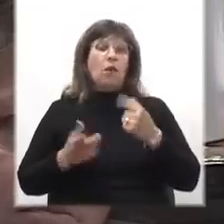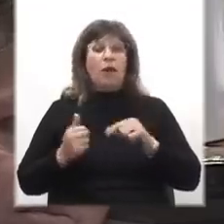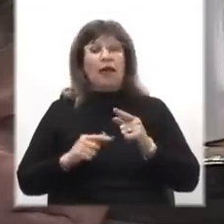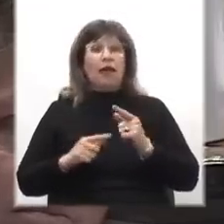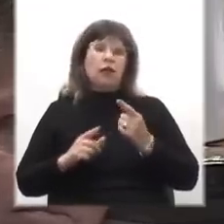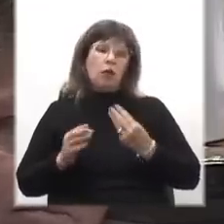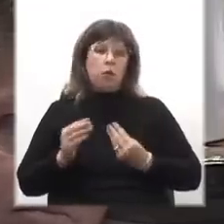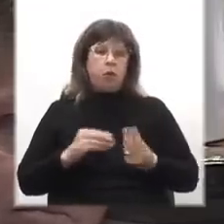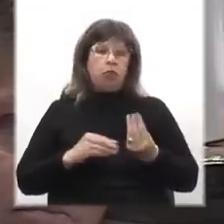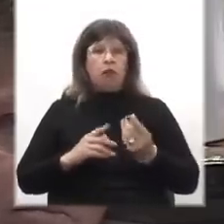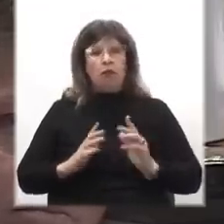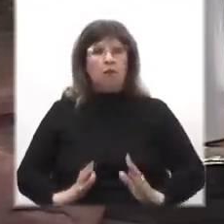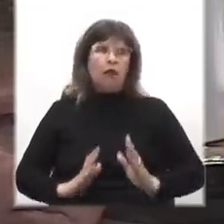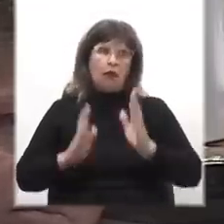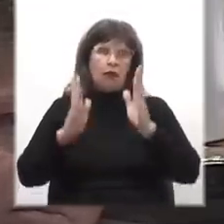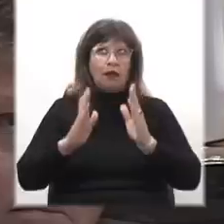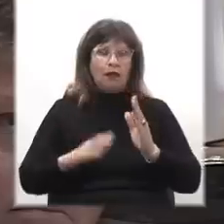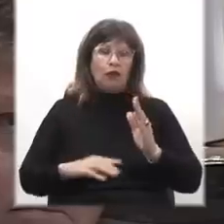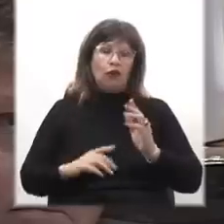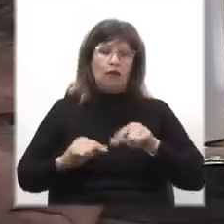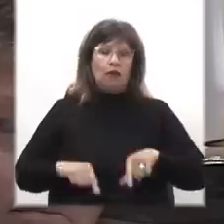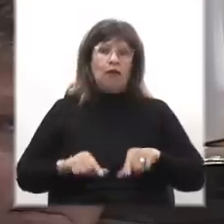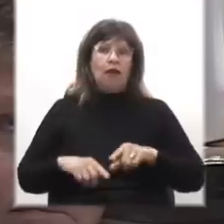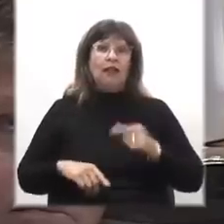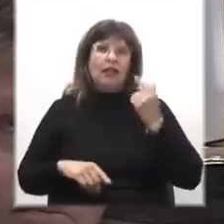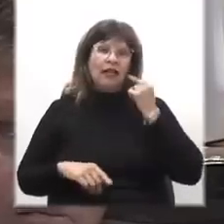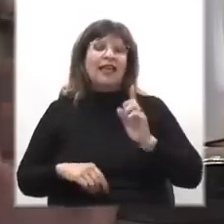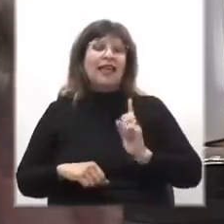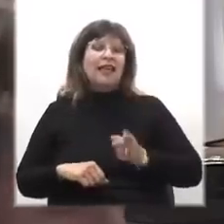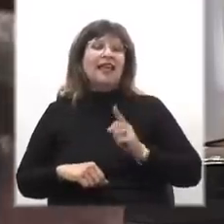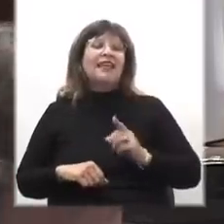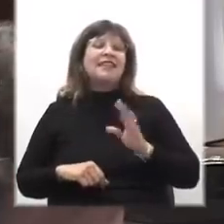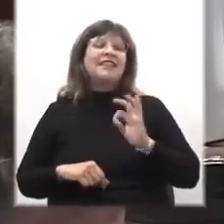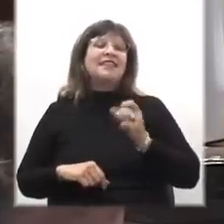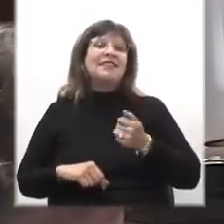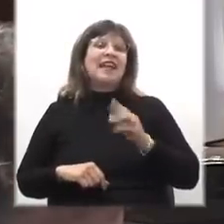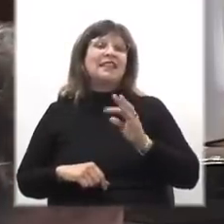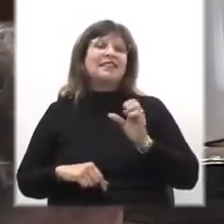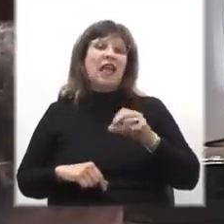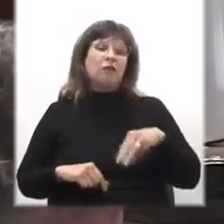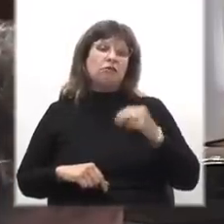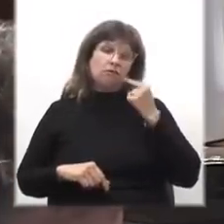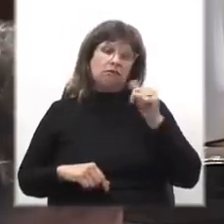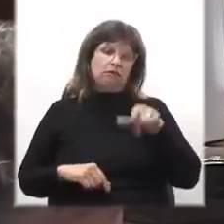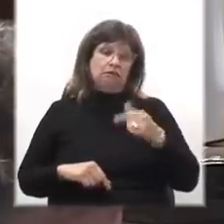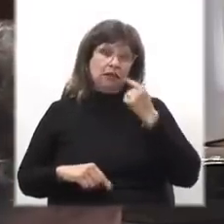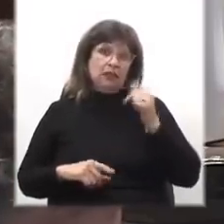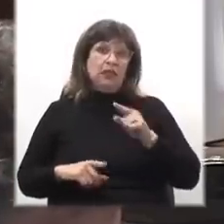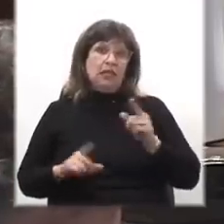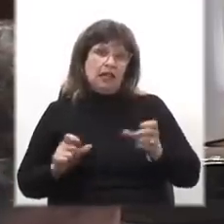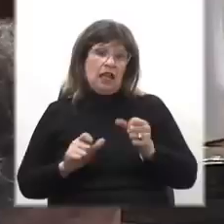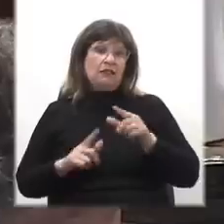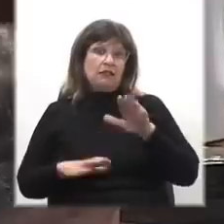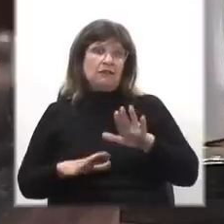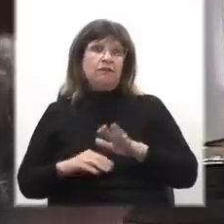ministro paralelo, que es el gerente de SACEM, que inventa obras, se las adjudican y las hacen al